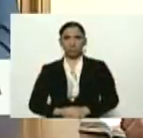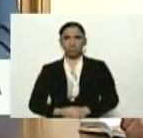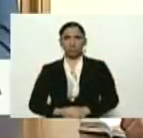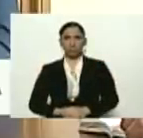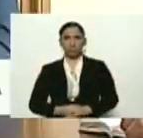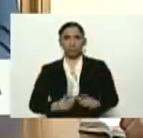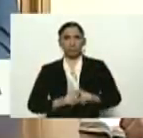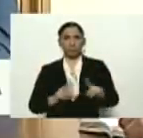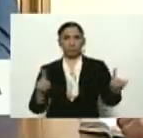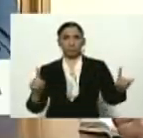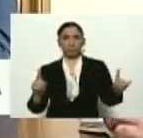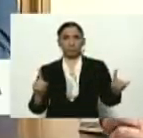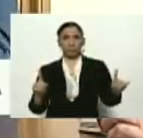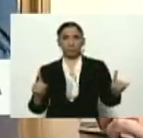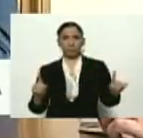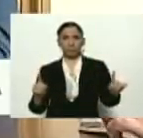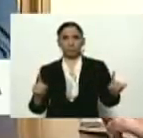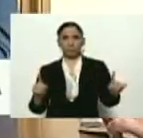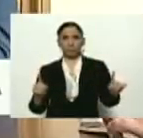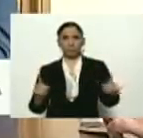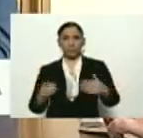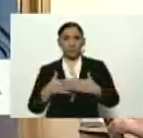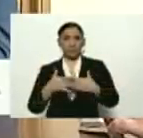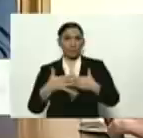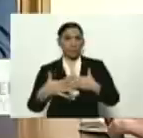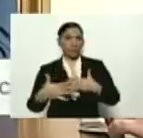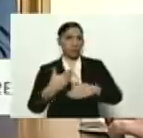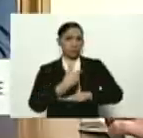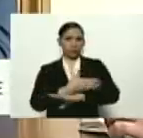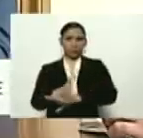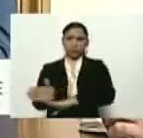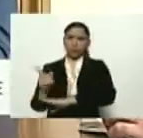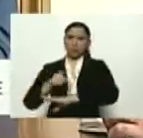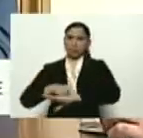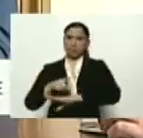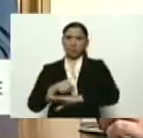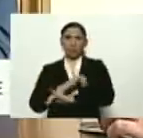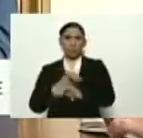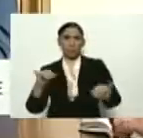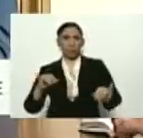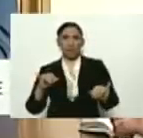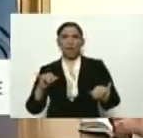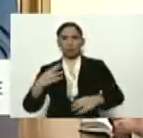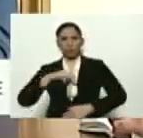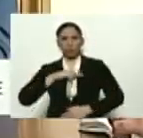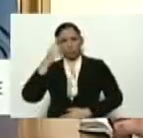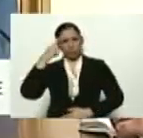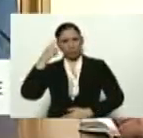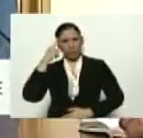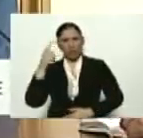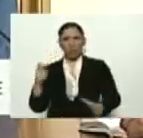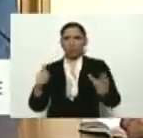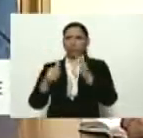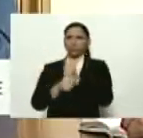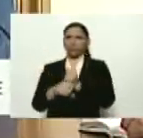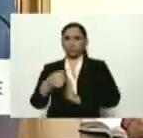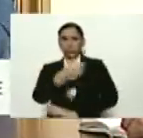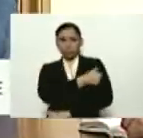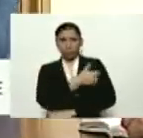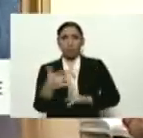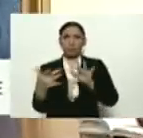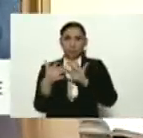Pero pasará tiempo para que la humanidad, una vez descubierta la vacuna, acceda a una vacuna